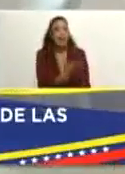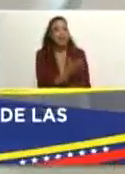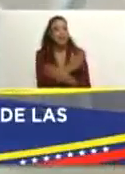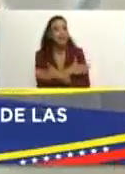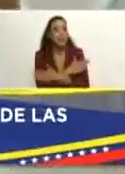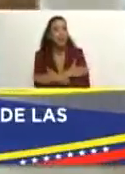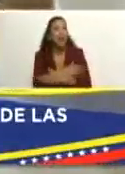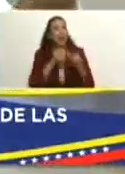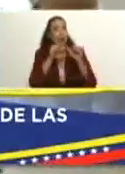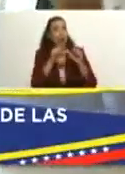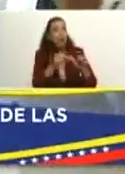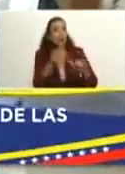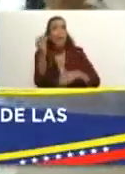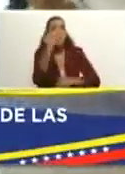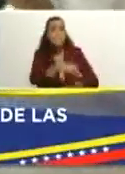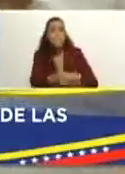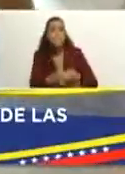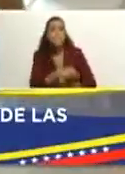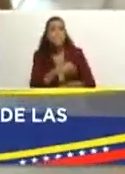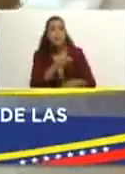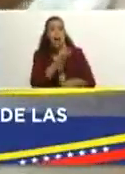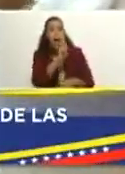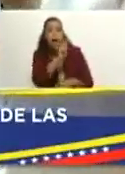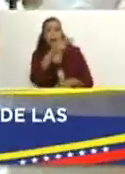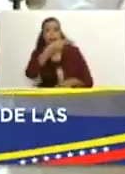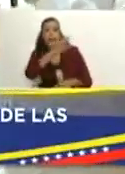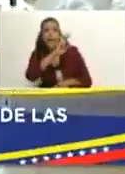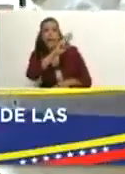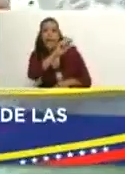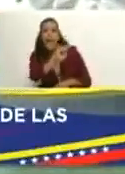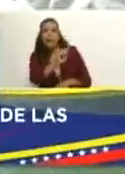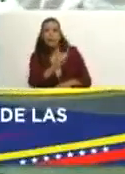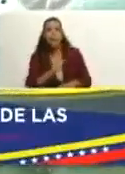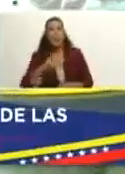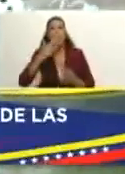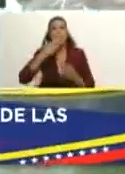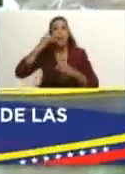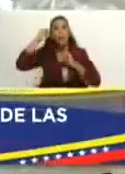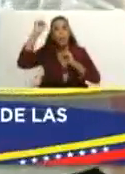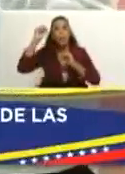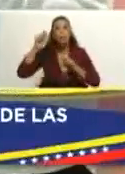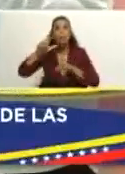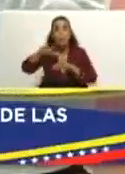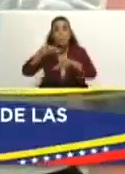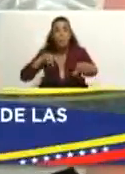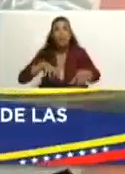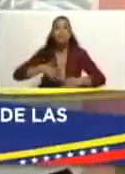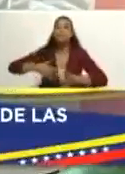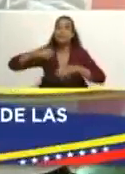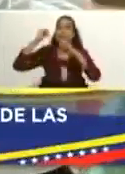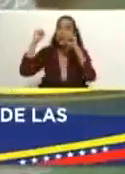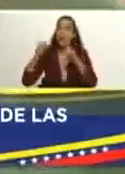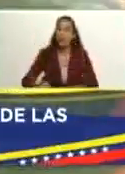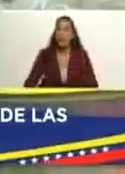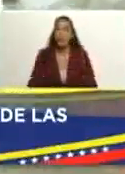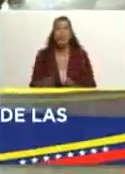Bueno, continuamos entonces. Terán, Eleni. Porque con Maduro el pueblo está